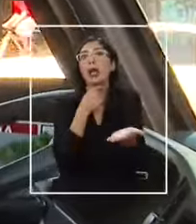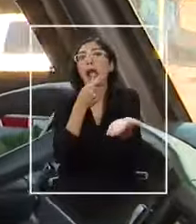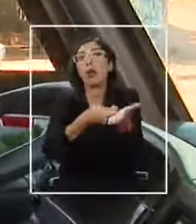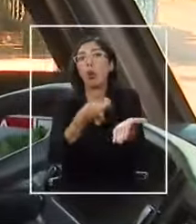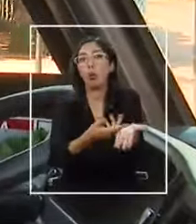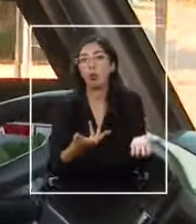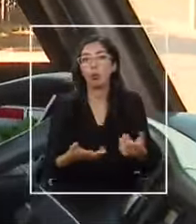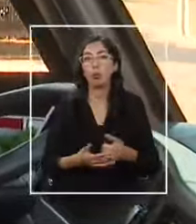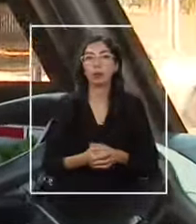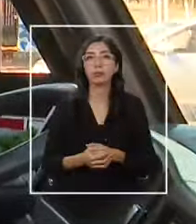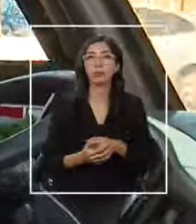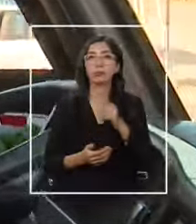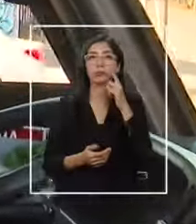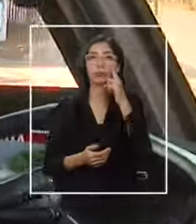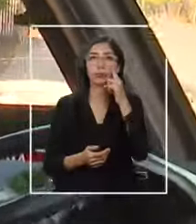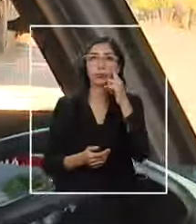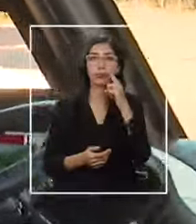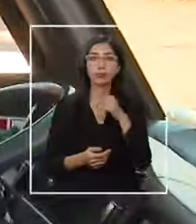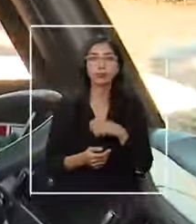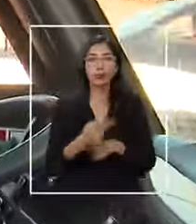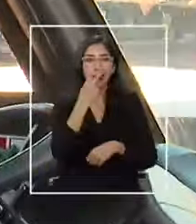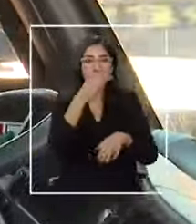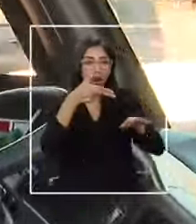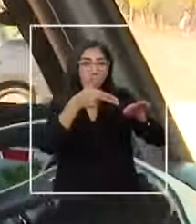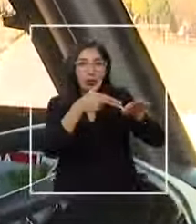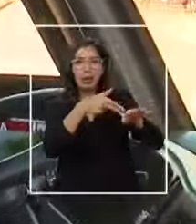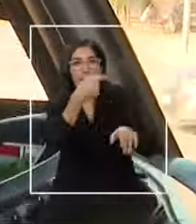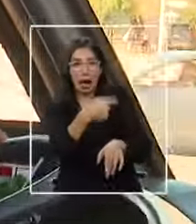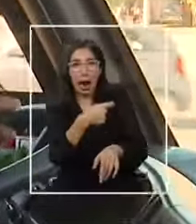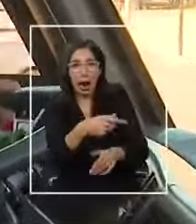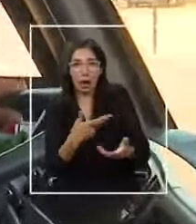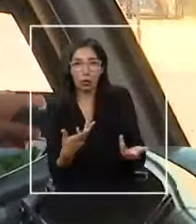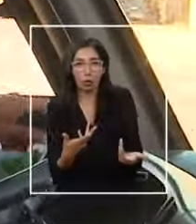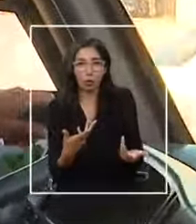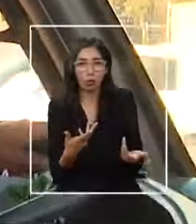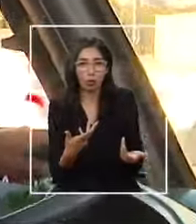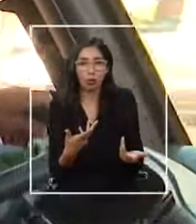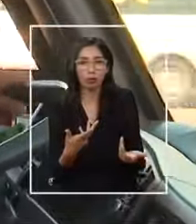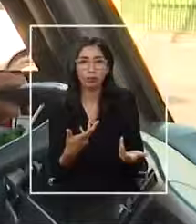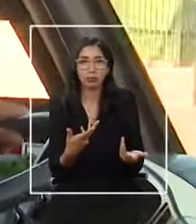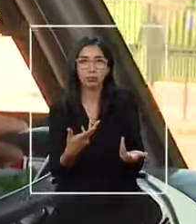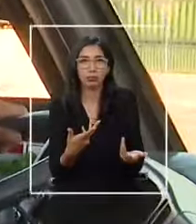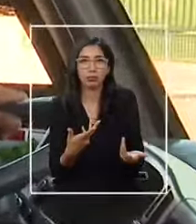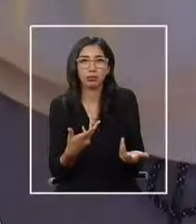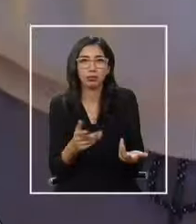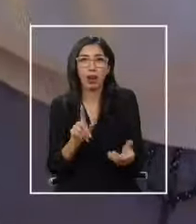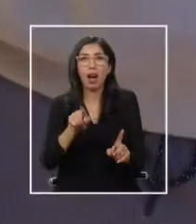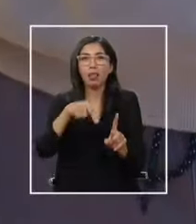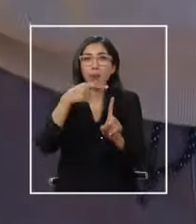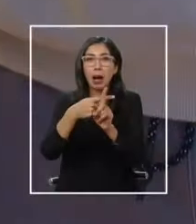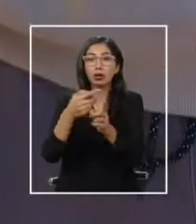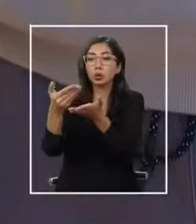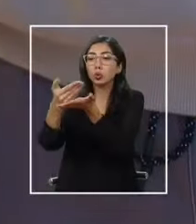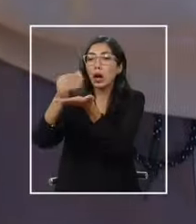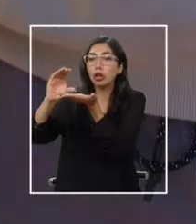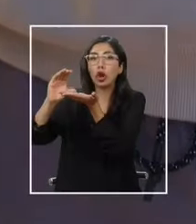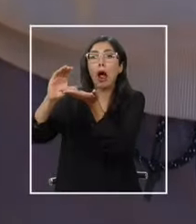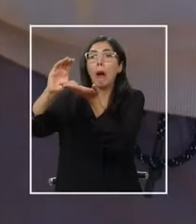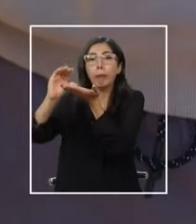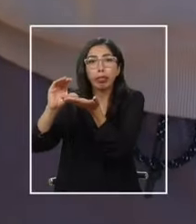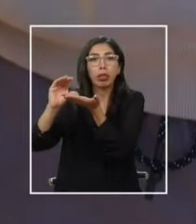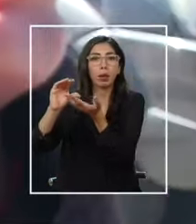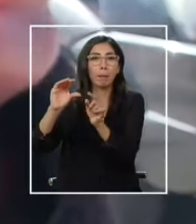combustible es caro, carísimo, y que lo estén quitando un porcentaje de